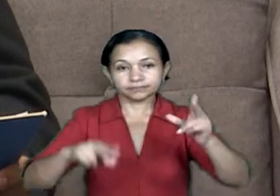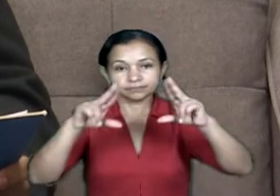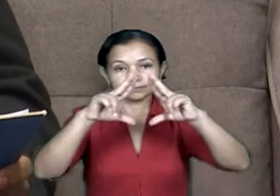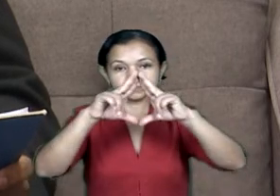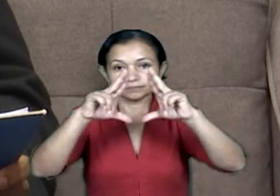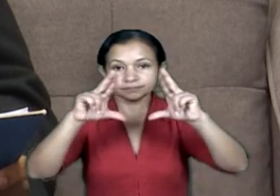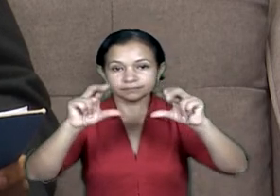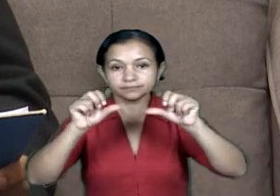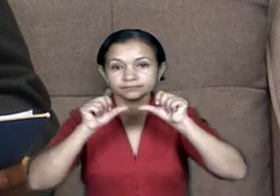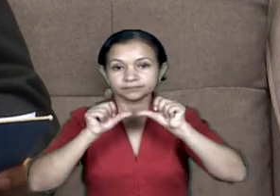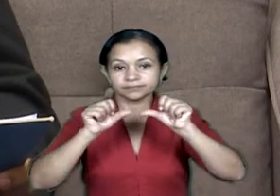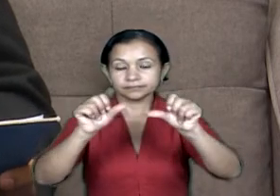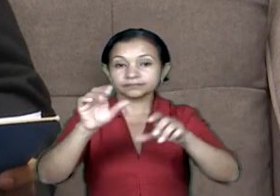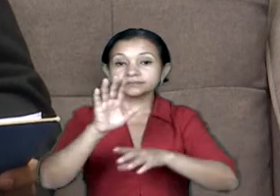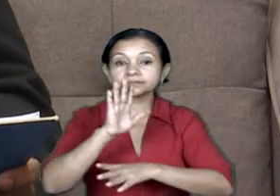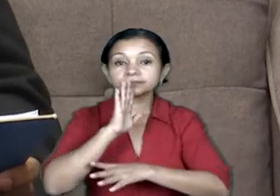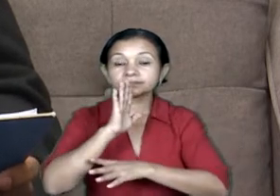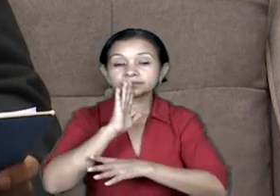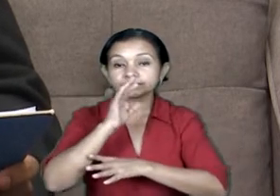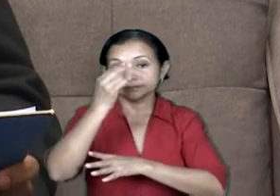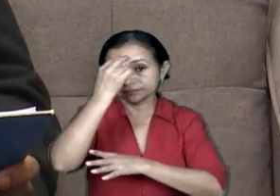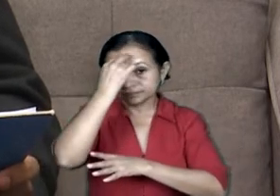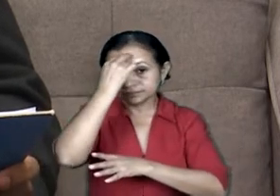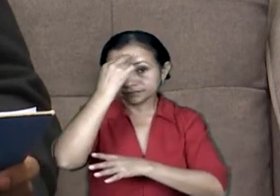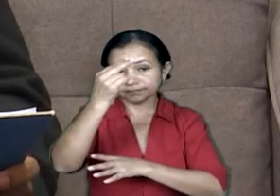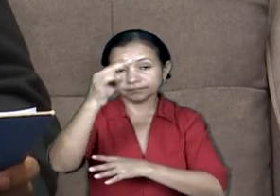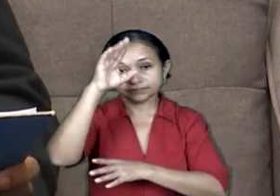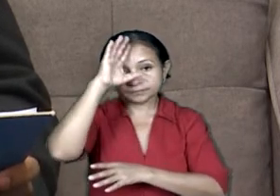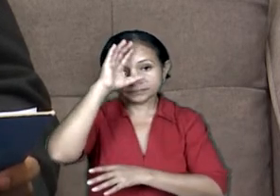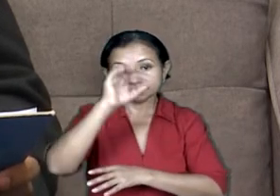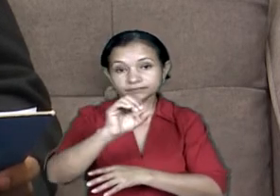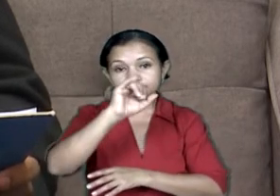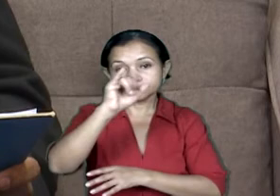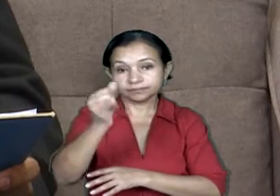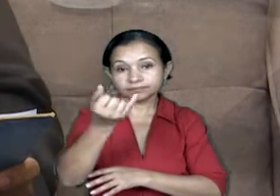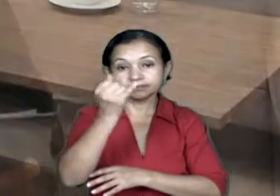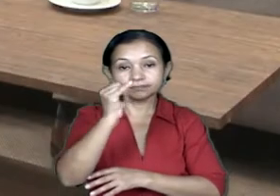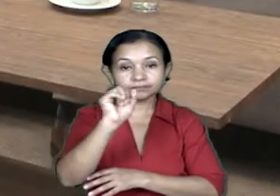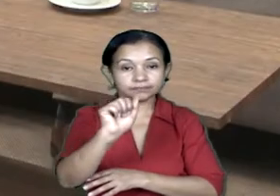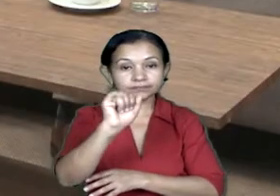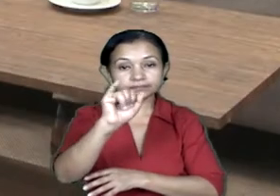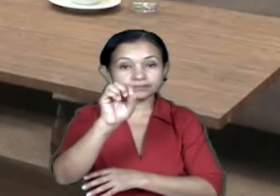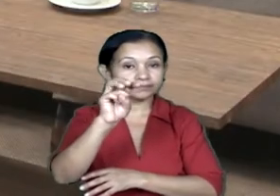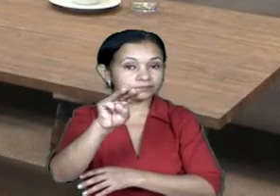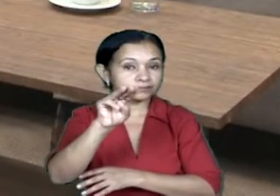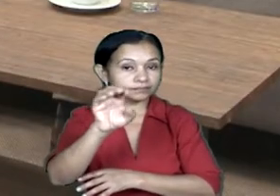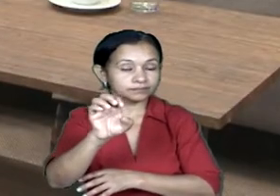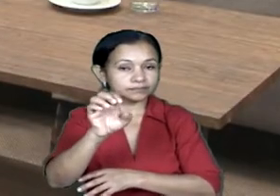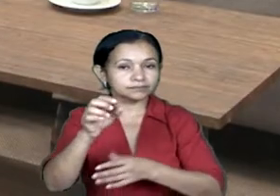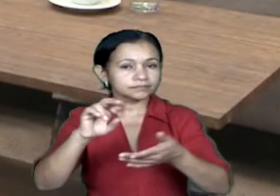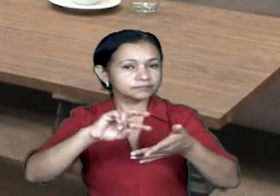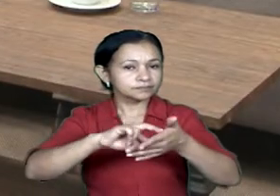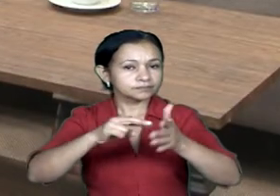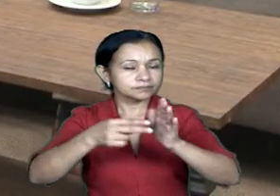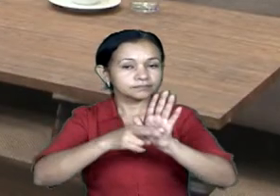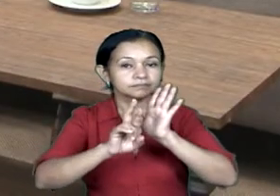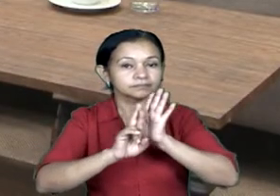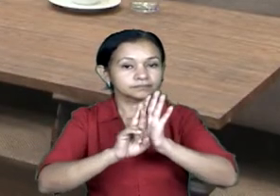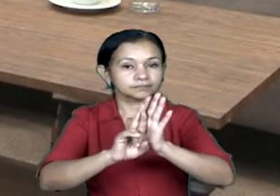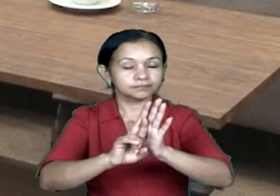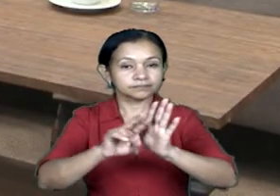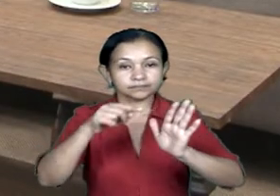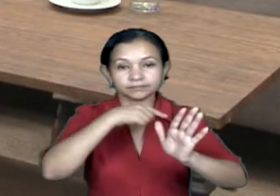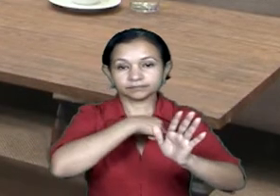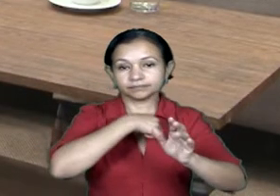para ello continuamos conversando con el excelentísimo señor embajador Jaime Chin Mun Woo, quien es pues, precisamente el representante de esta nación